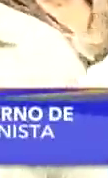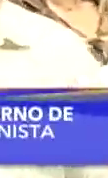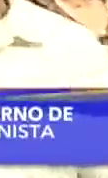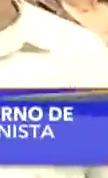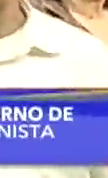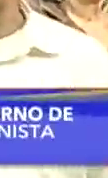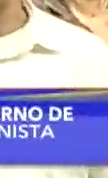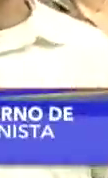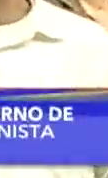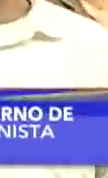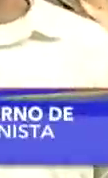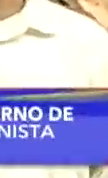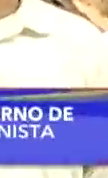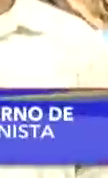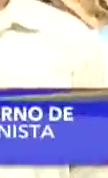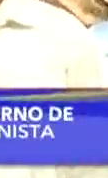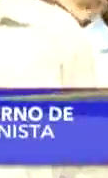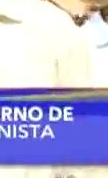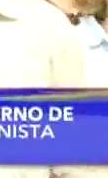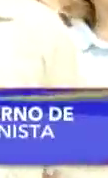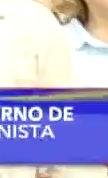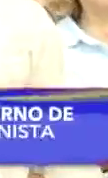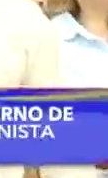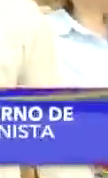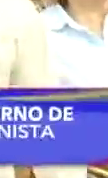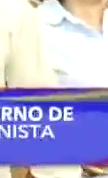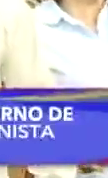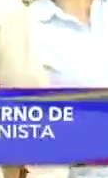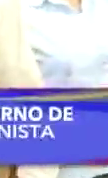de Caracas. ¿Cómo están